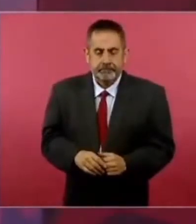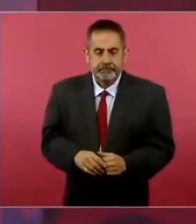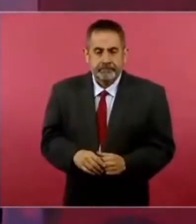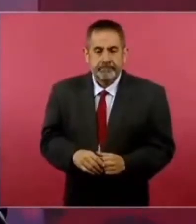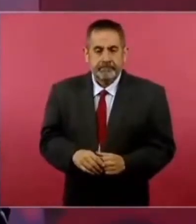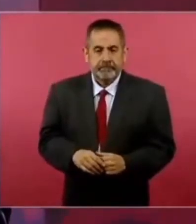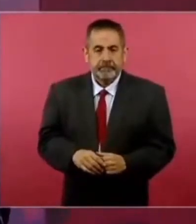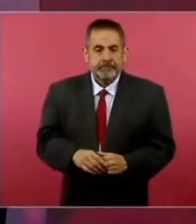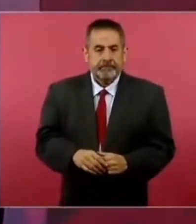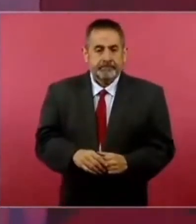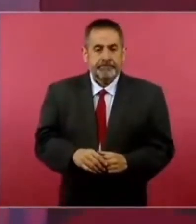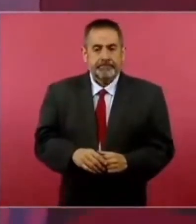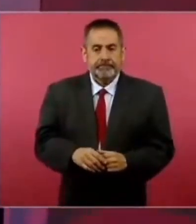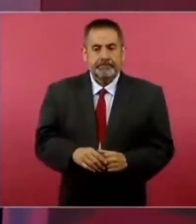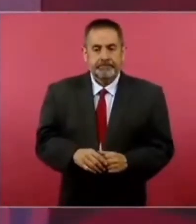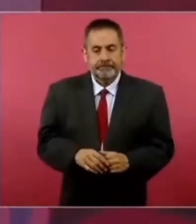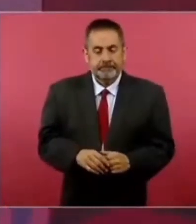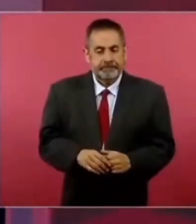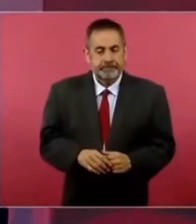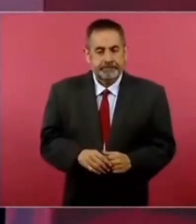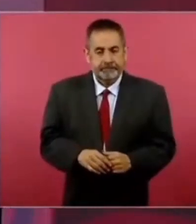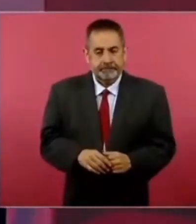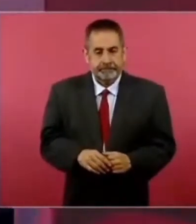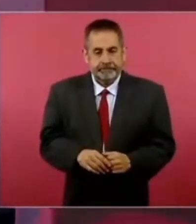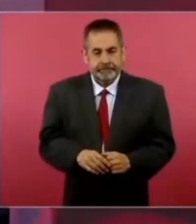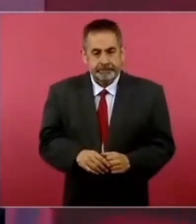hemos venido